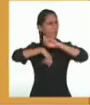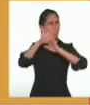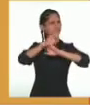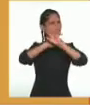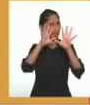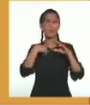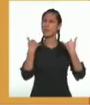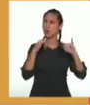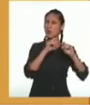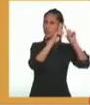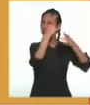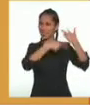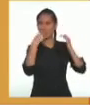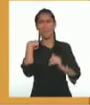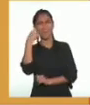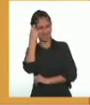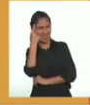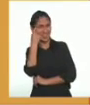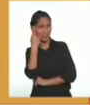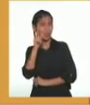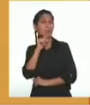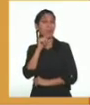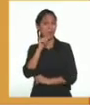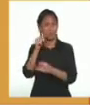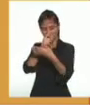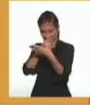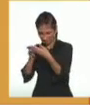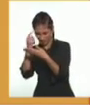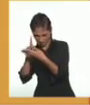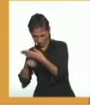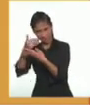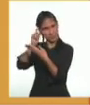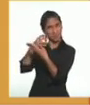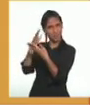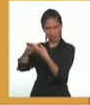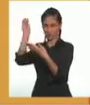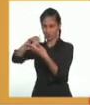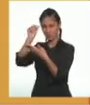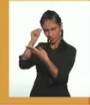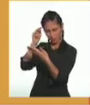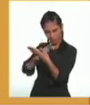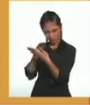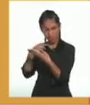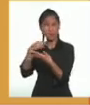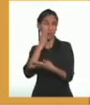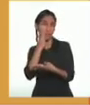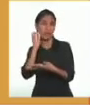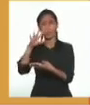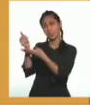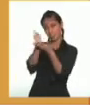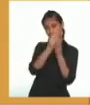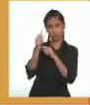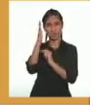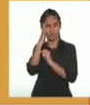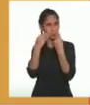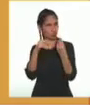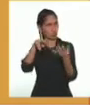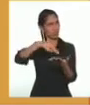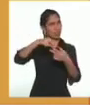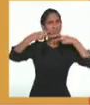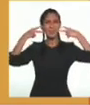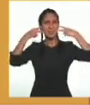preguntar en mi juego, aunque todavía tengo que revisar mis apuntes porque no recuerdo bien. Le voy a pedir ayuda a mi mamá porque ella sabe mucho sobre las